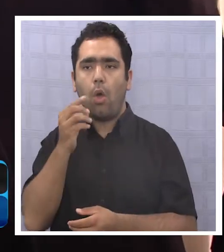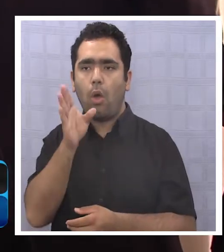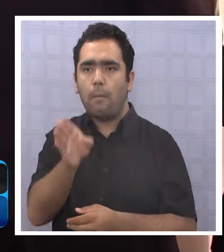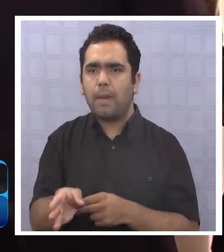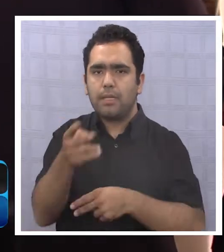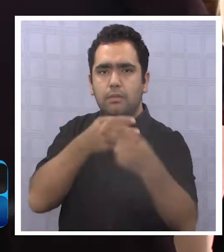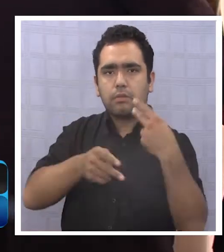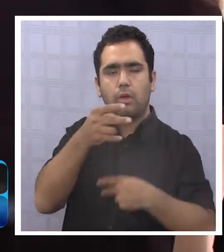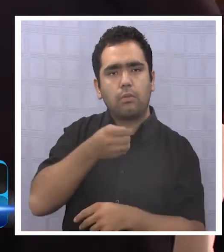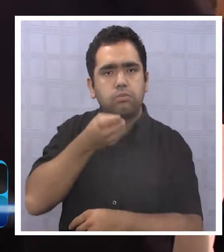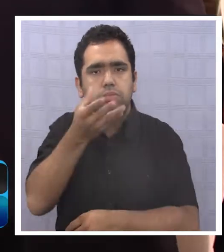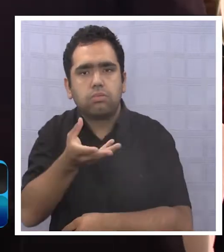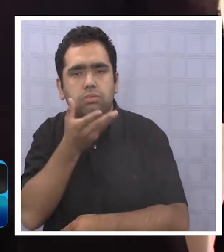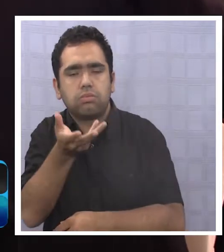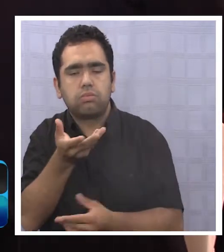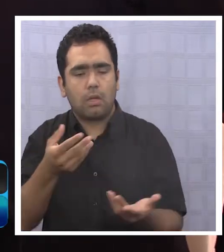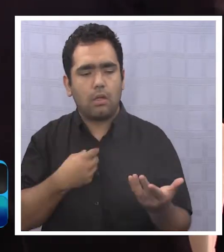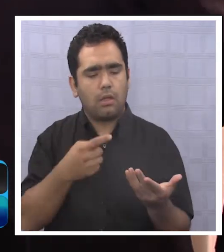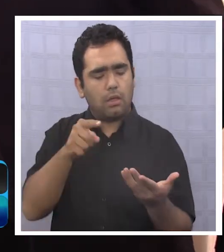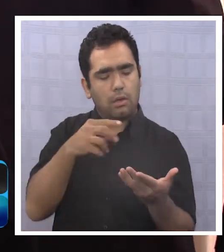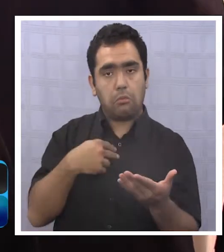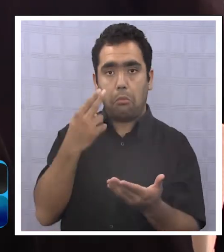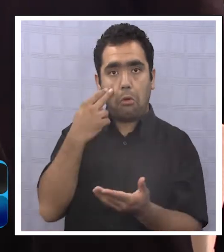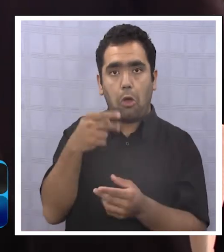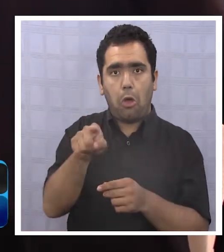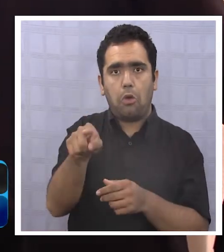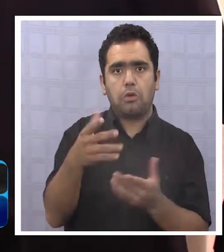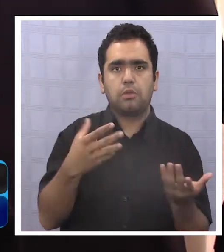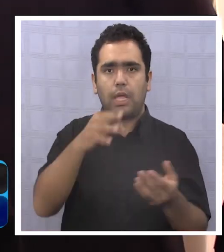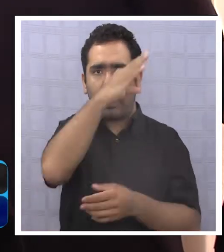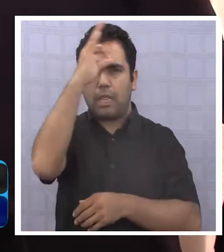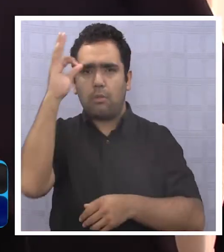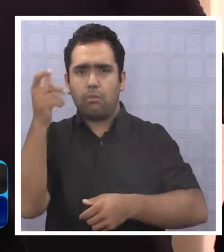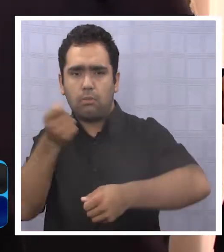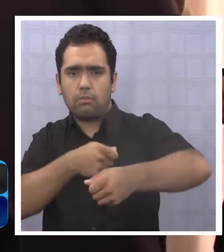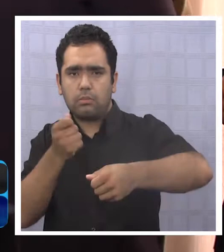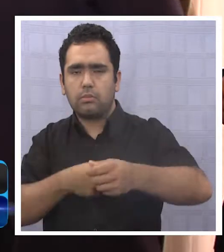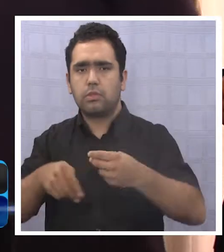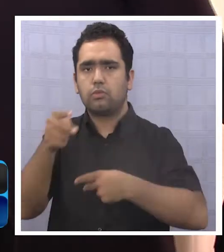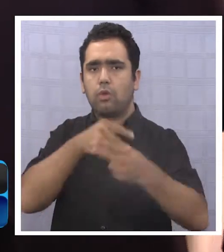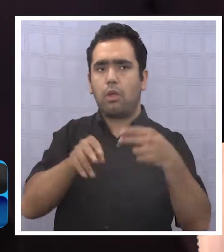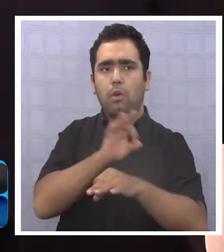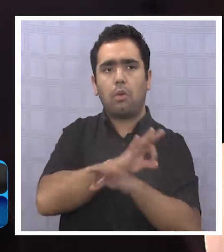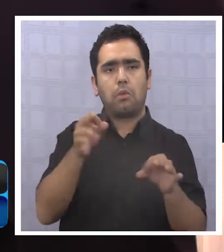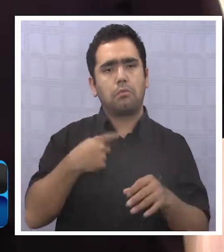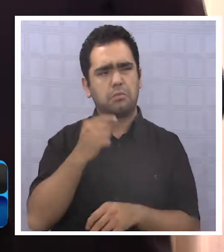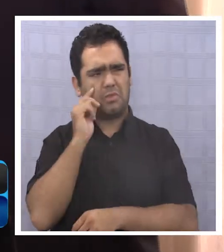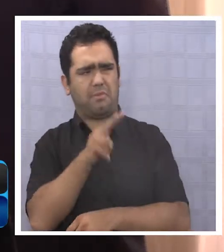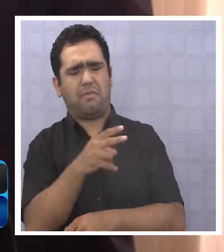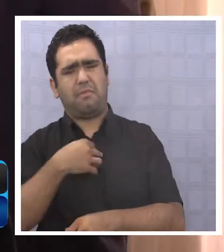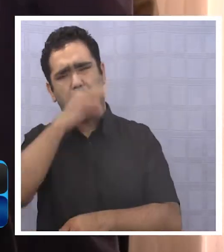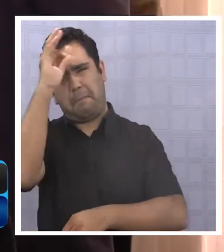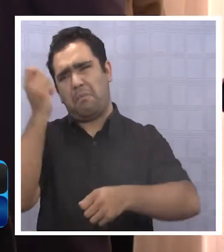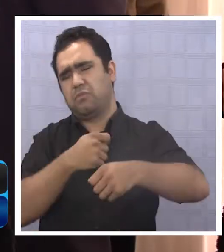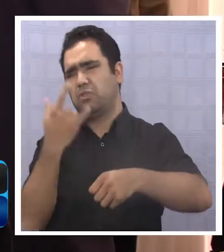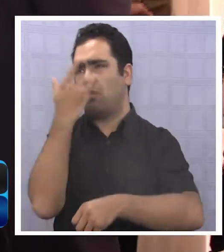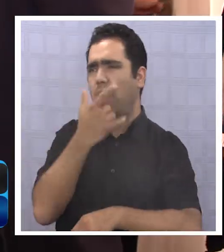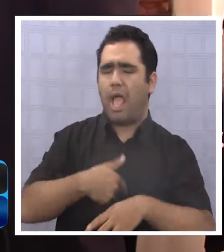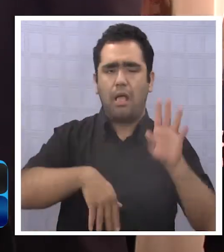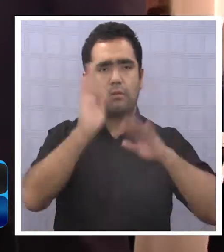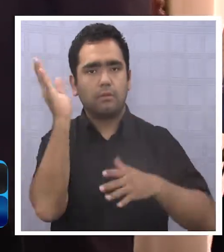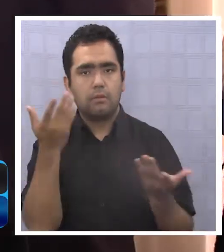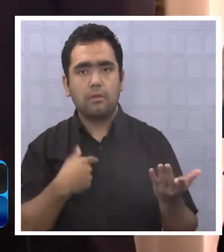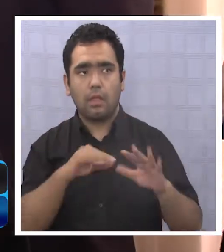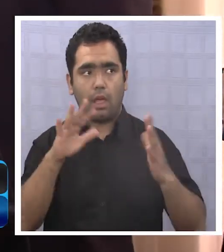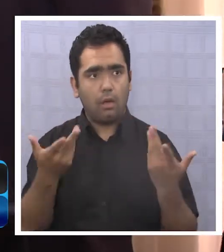lo que el señor Víctor comentaba, la historia. Nosotros no conocíamos desde ese punto la historia de los mapuches. Todos lo vemos como el típico